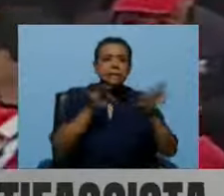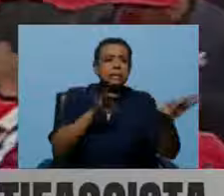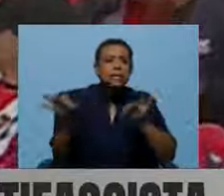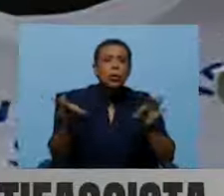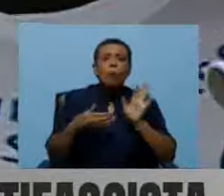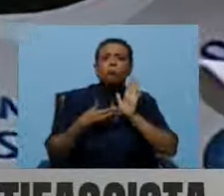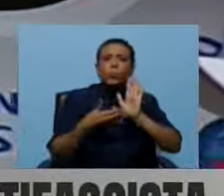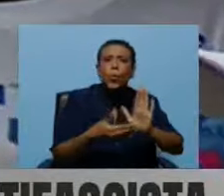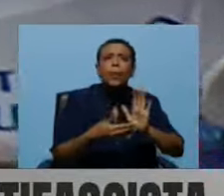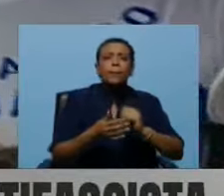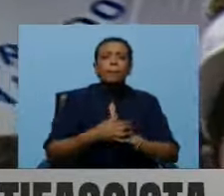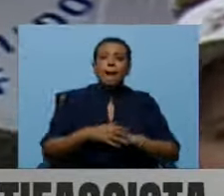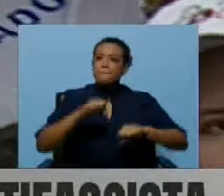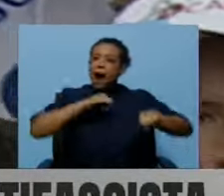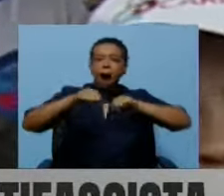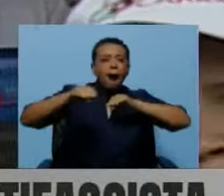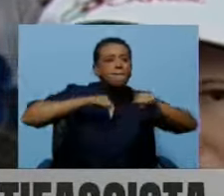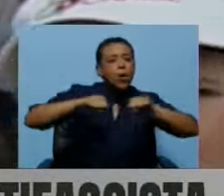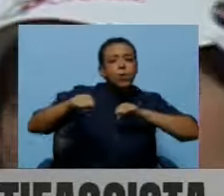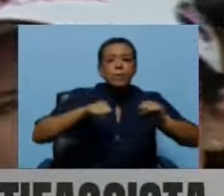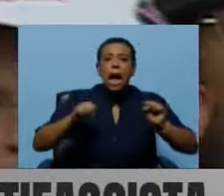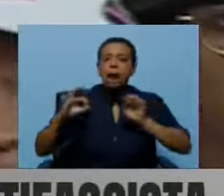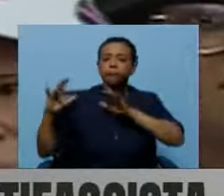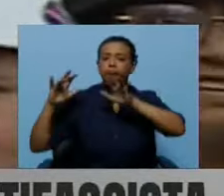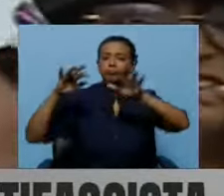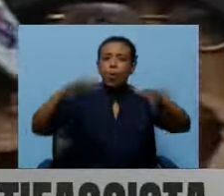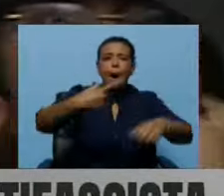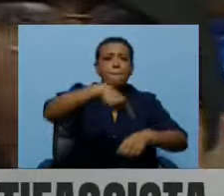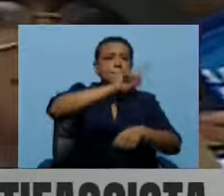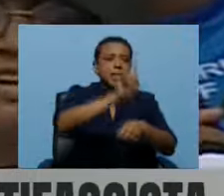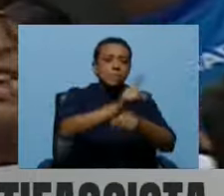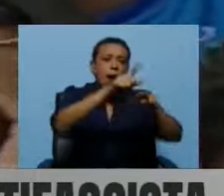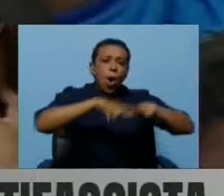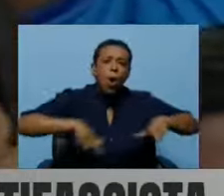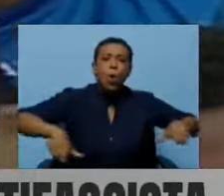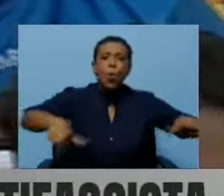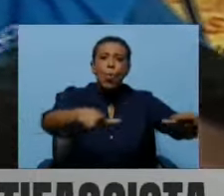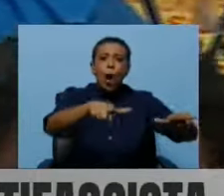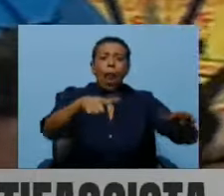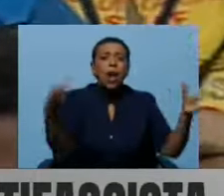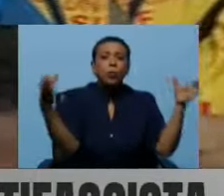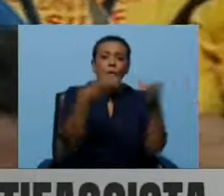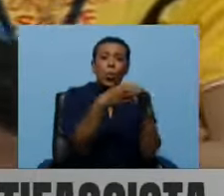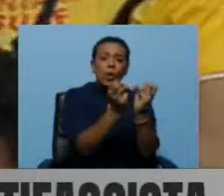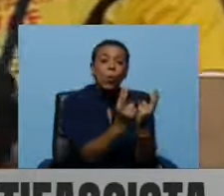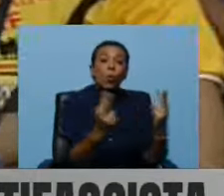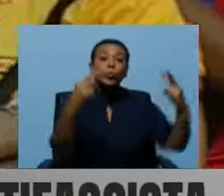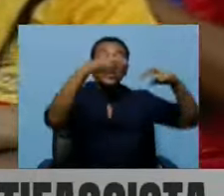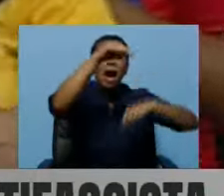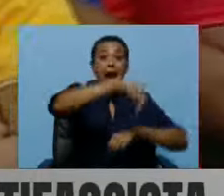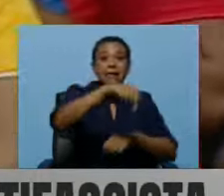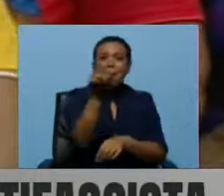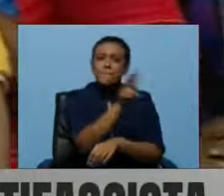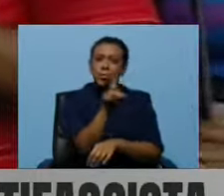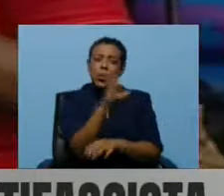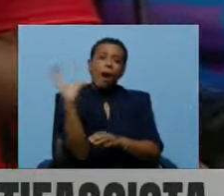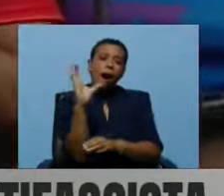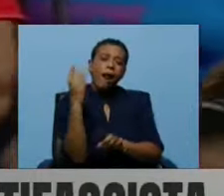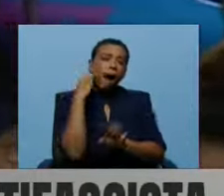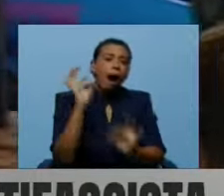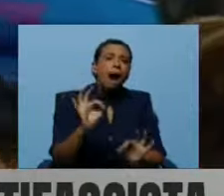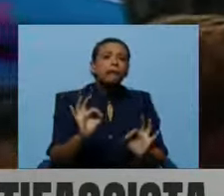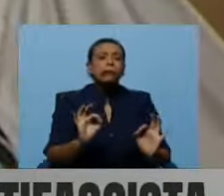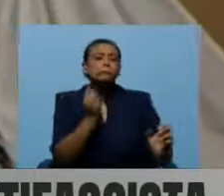para movilizarse hacia la sede principal de la Organización de las Naciones Unidas en Caracas